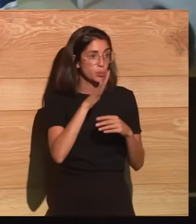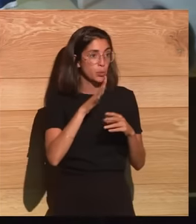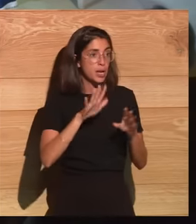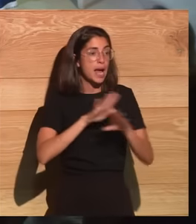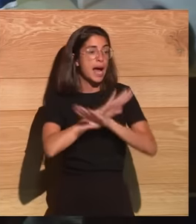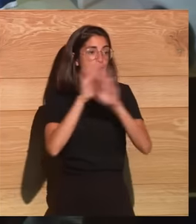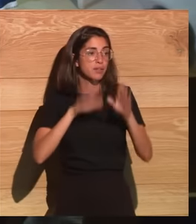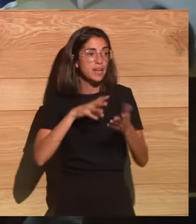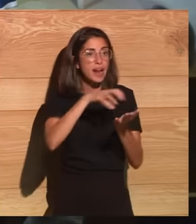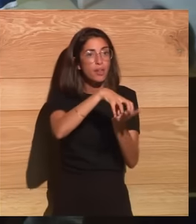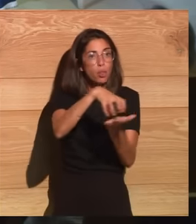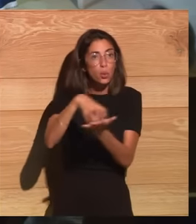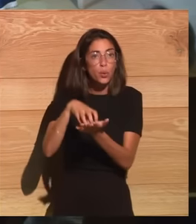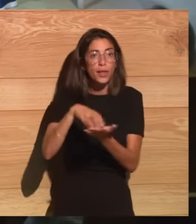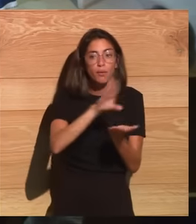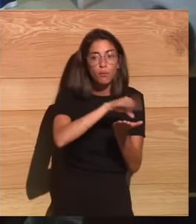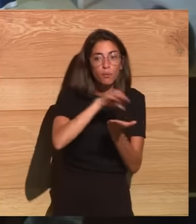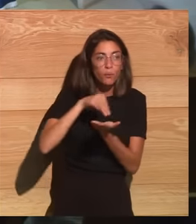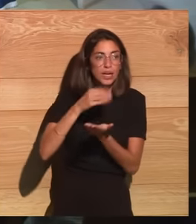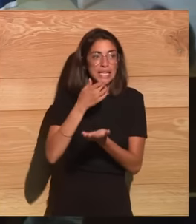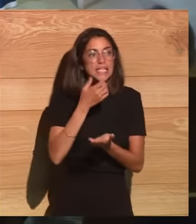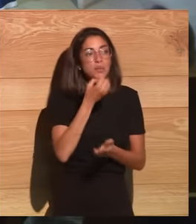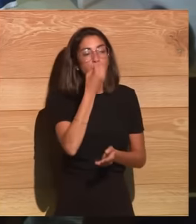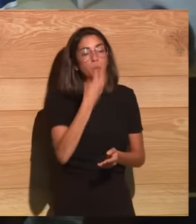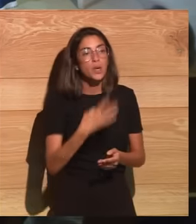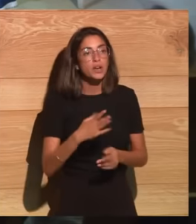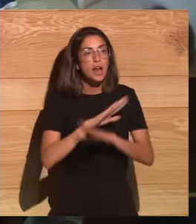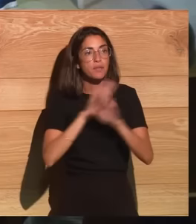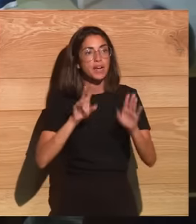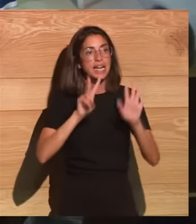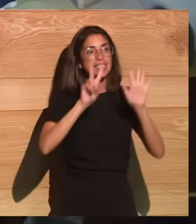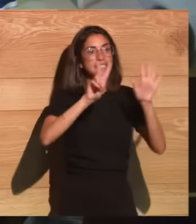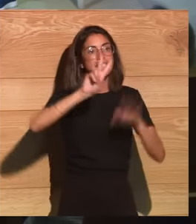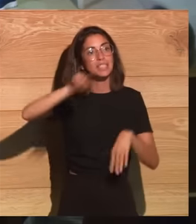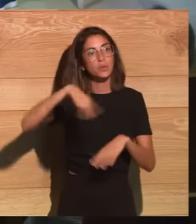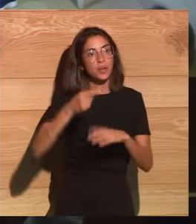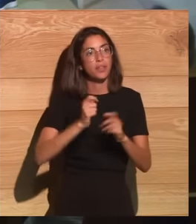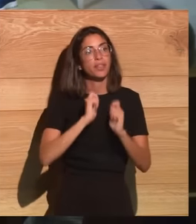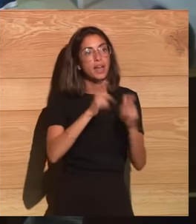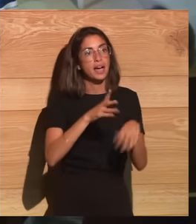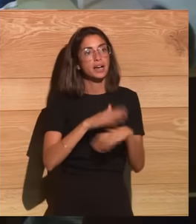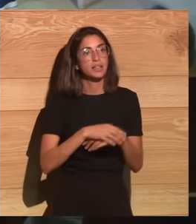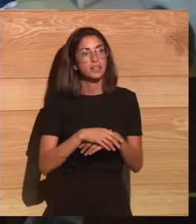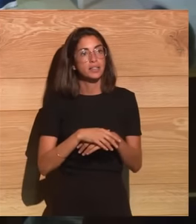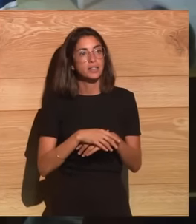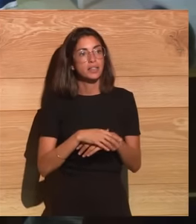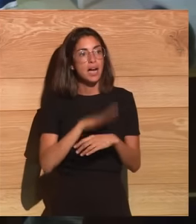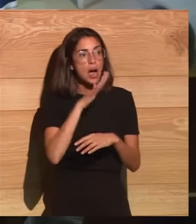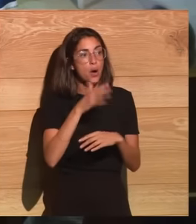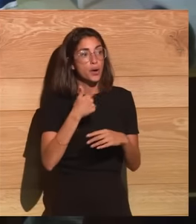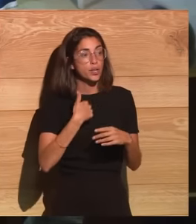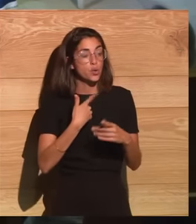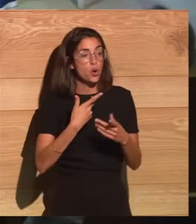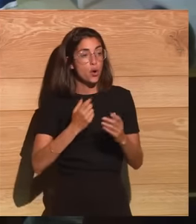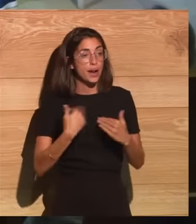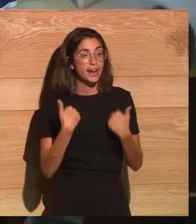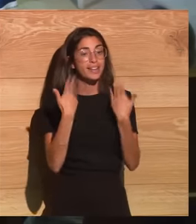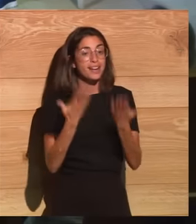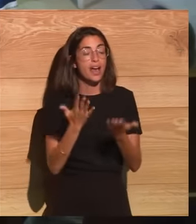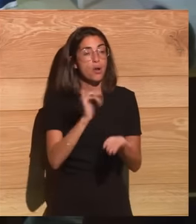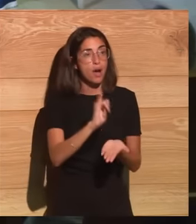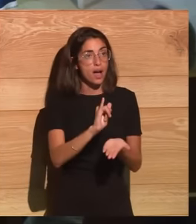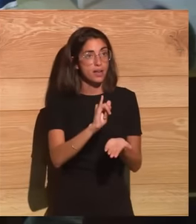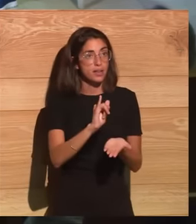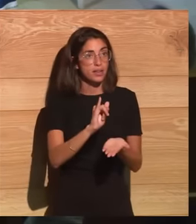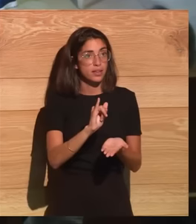las inquietudes. Sí. Y si es buena, te doy 7 pavos, tío. Rodrigo, yo tengo el regalo. ¿Qué prefieres? ¿La pregunta o el regalo? Claro, ¿vas a traer un niño con